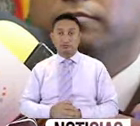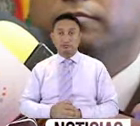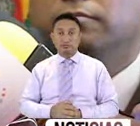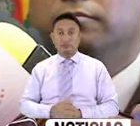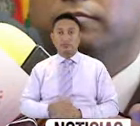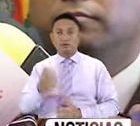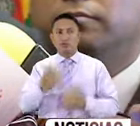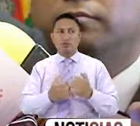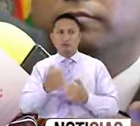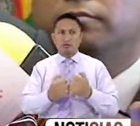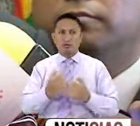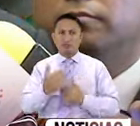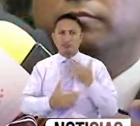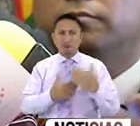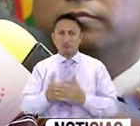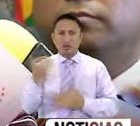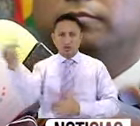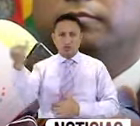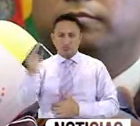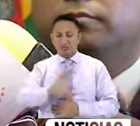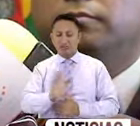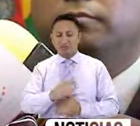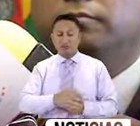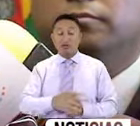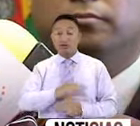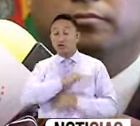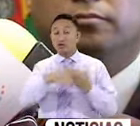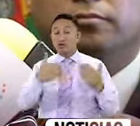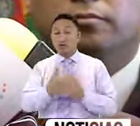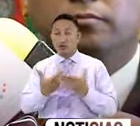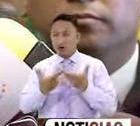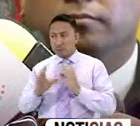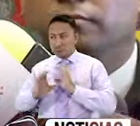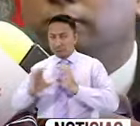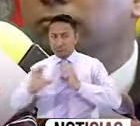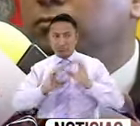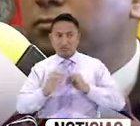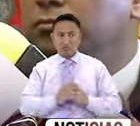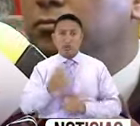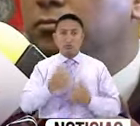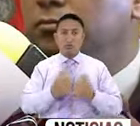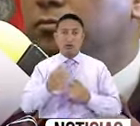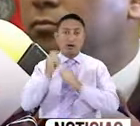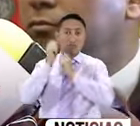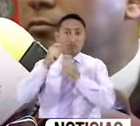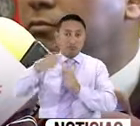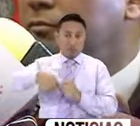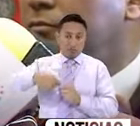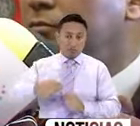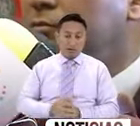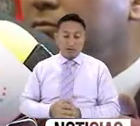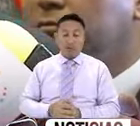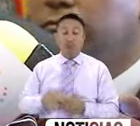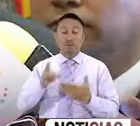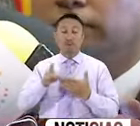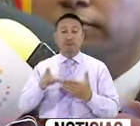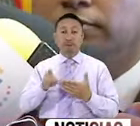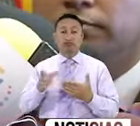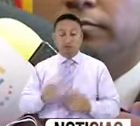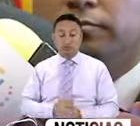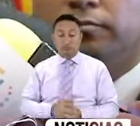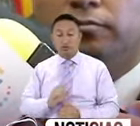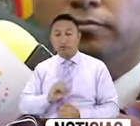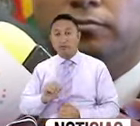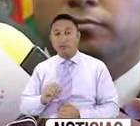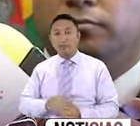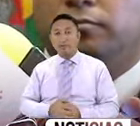efectos de la industria. Hemos conversado con todos los sectores industriales. No hay ningún problema con la pesca, no hay ningún problema con los plásticos, no hay ningún problema con esos residuos